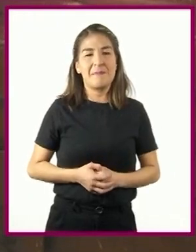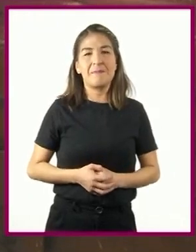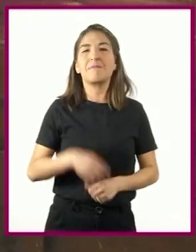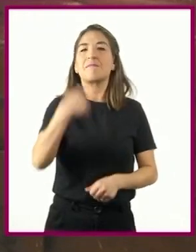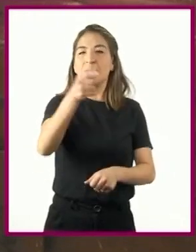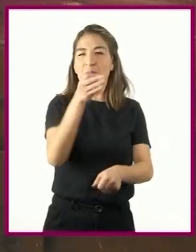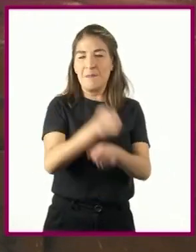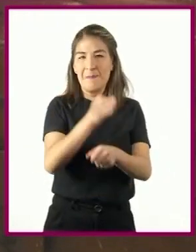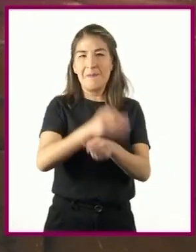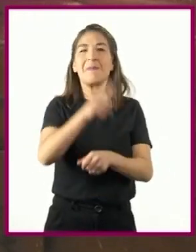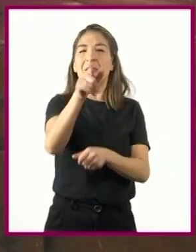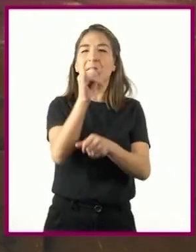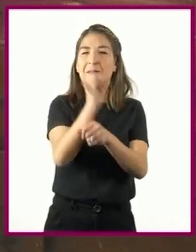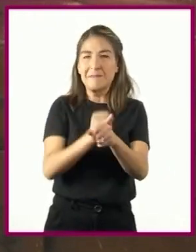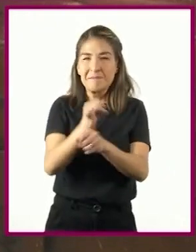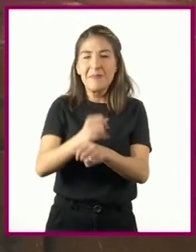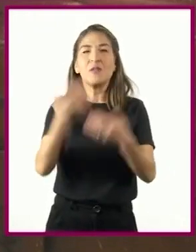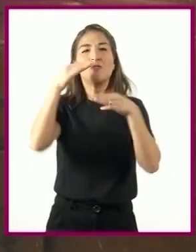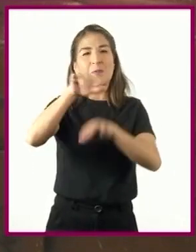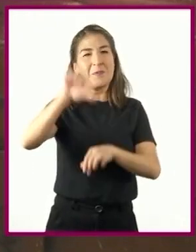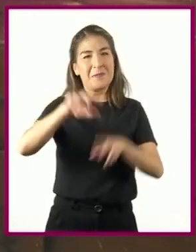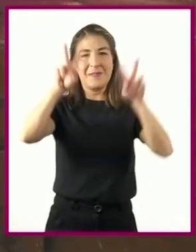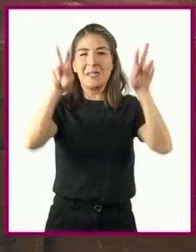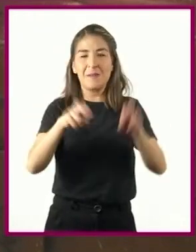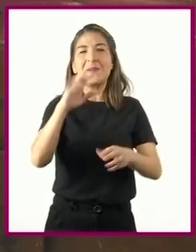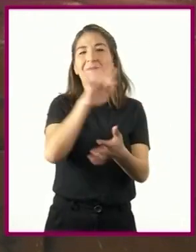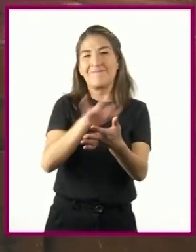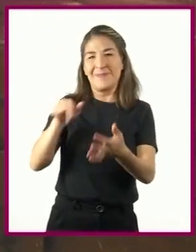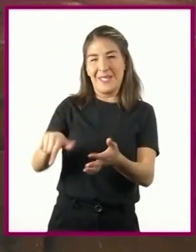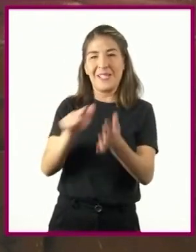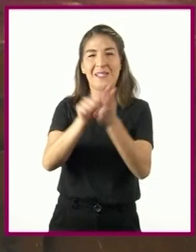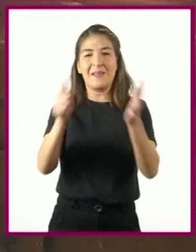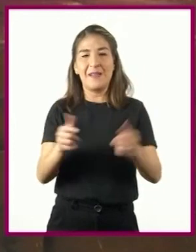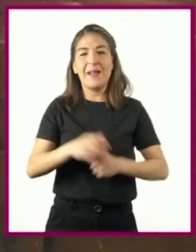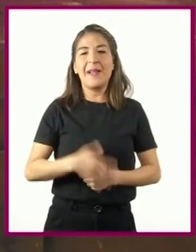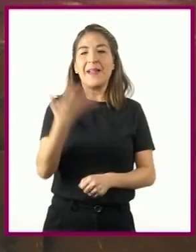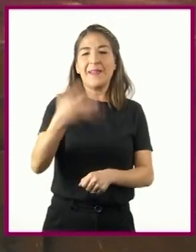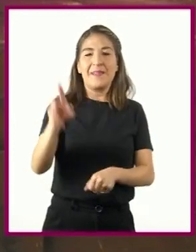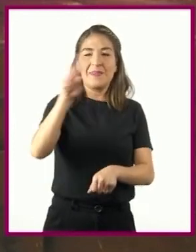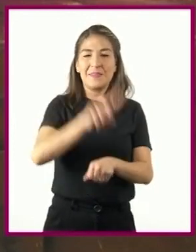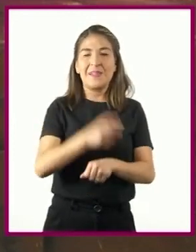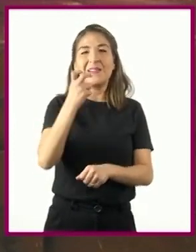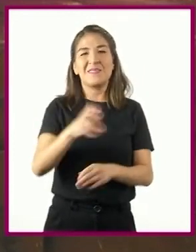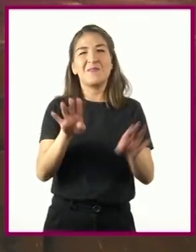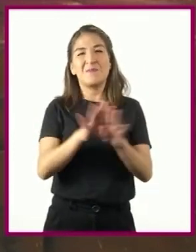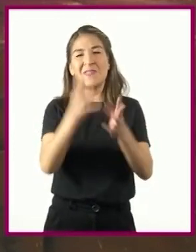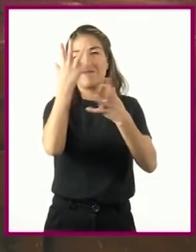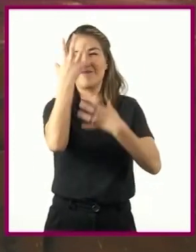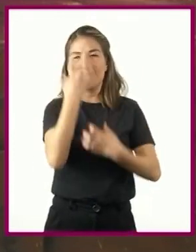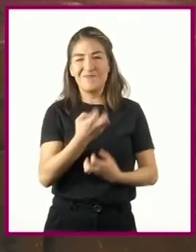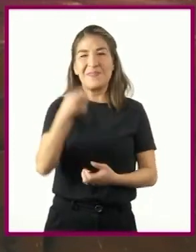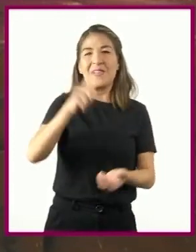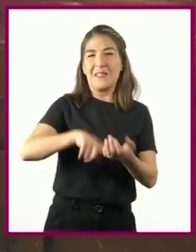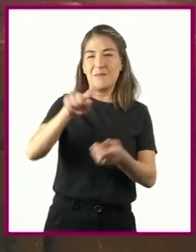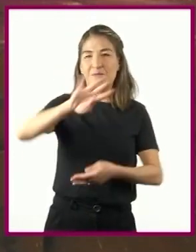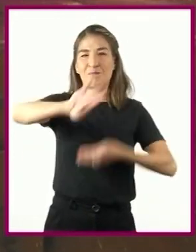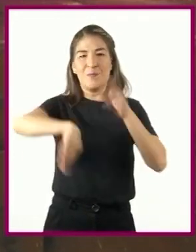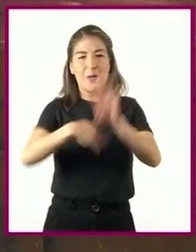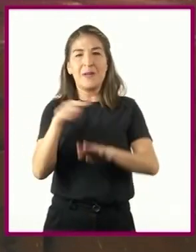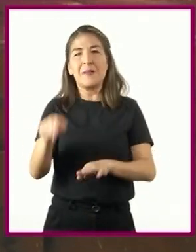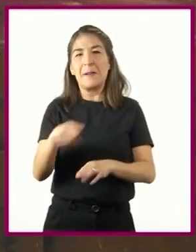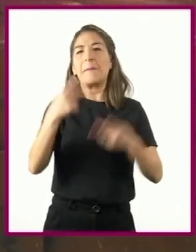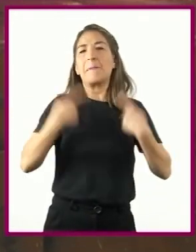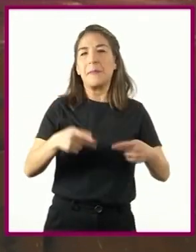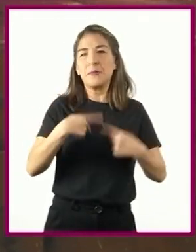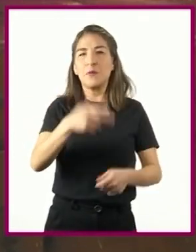Les invito a investigar más sobre el tema con la lectura del libro 10 días que estremecieron al mundo, de John Reed, un